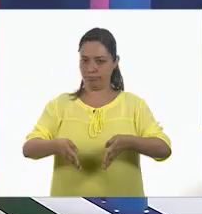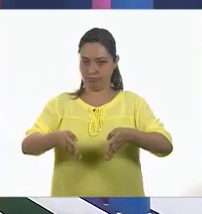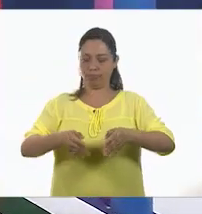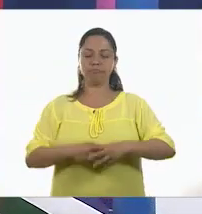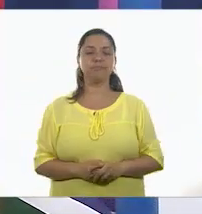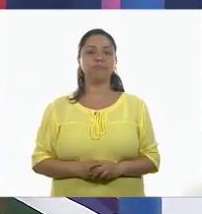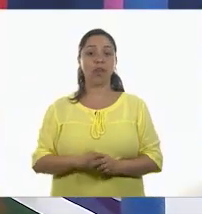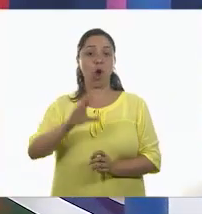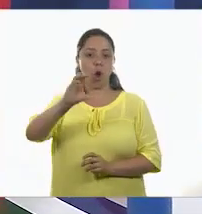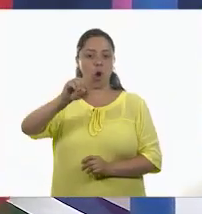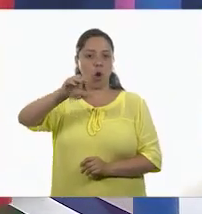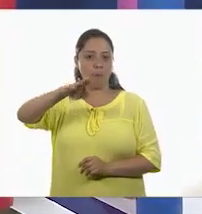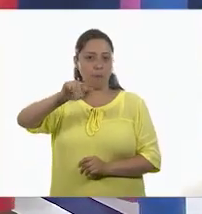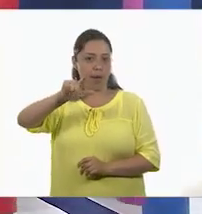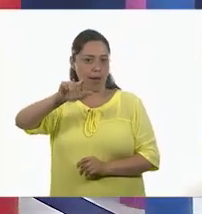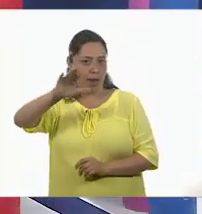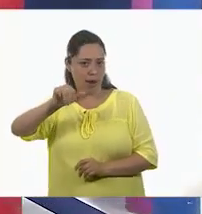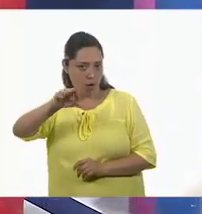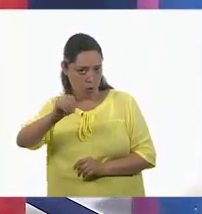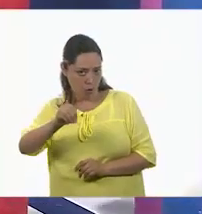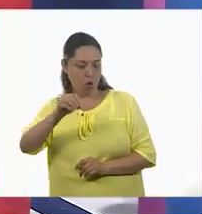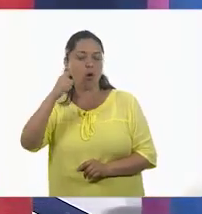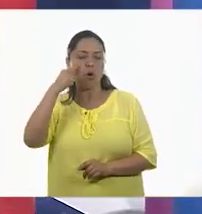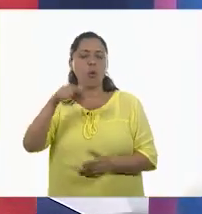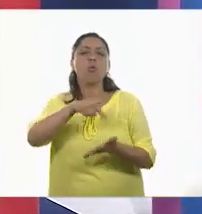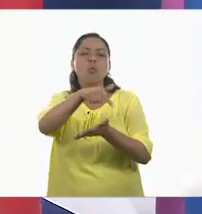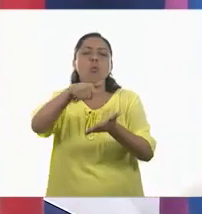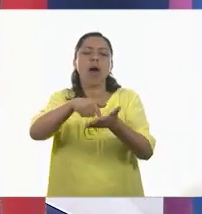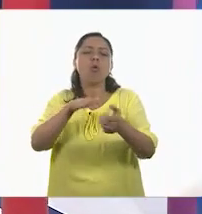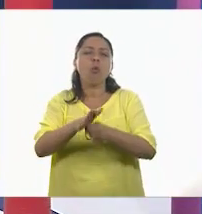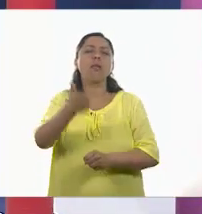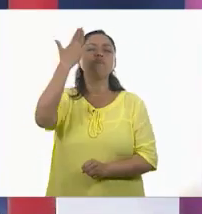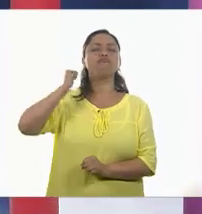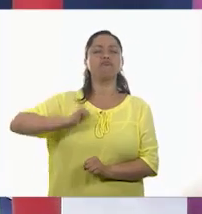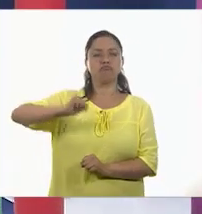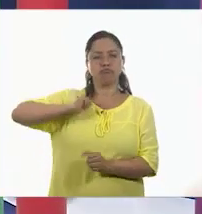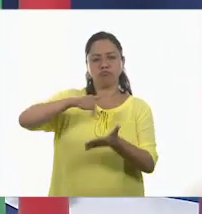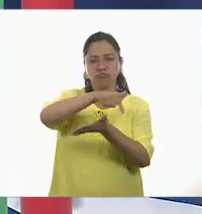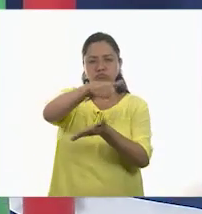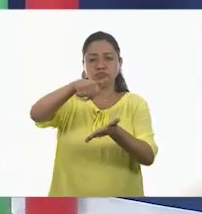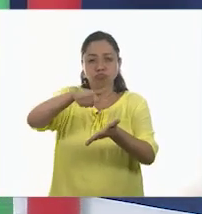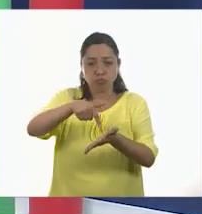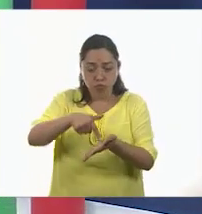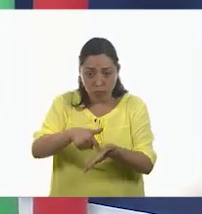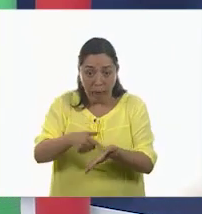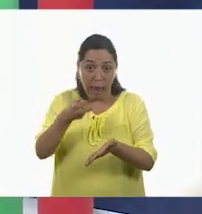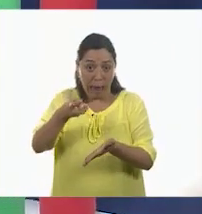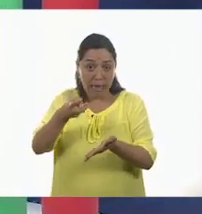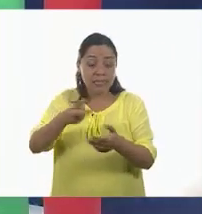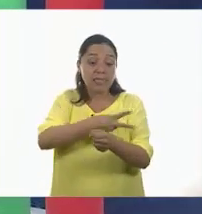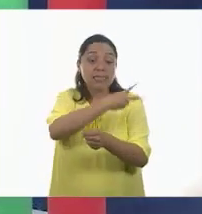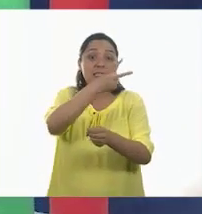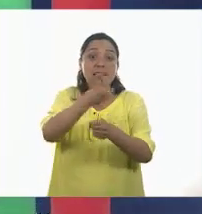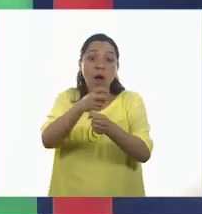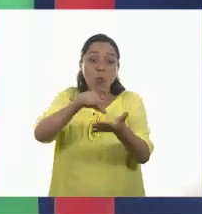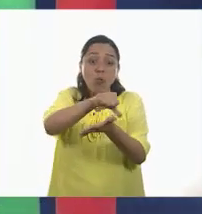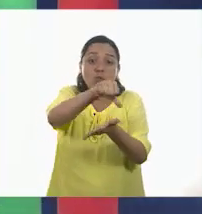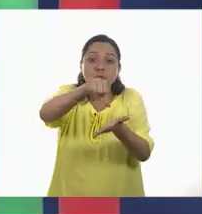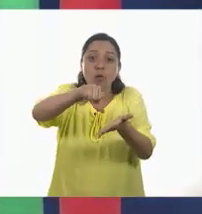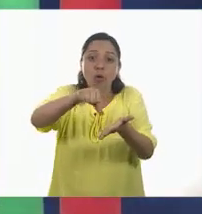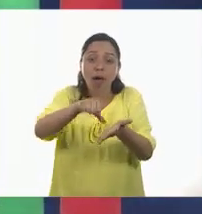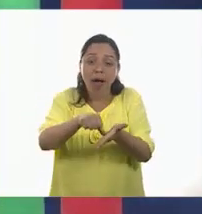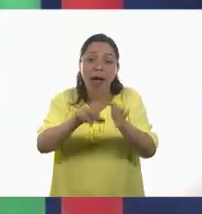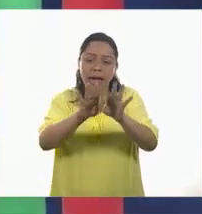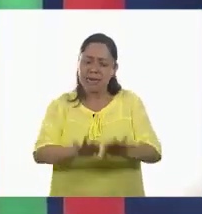En Comalcalco se encuentra la zona arqueológica del mismo nombre, que en tiempos prehispánicos fue el segundo centro urbano más importante